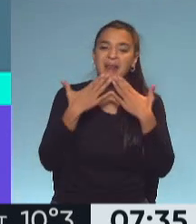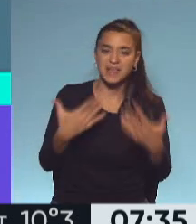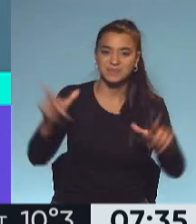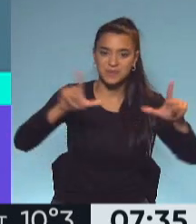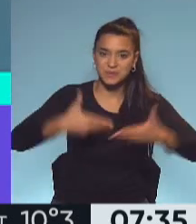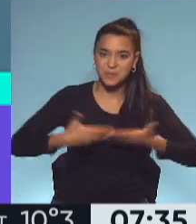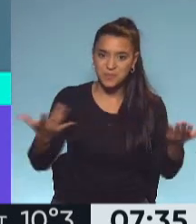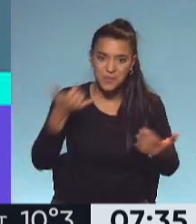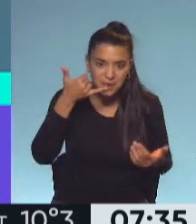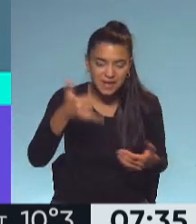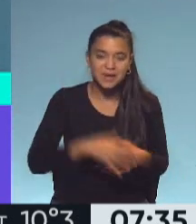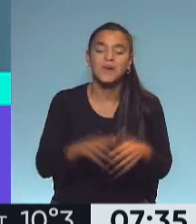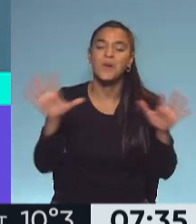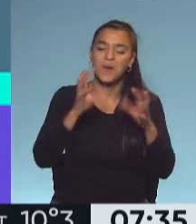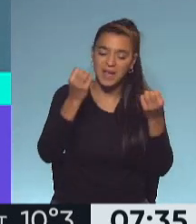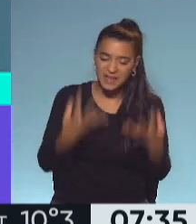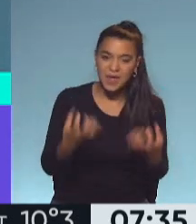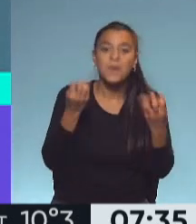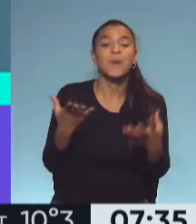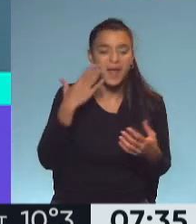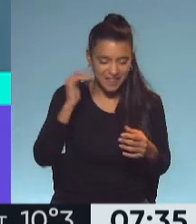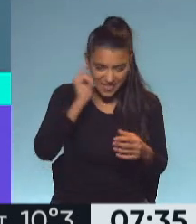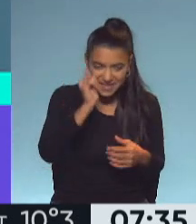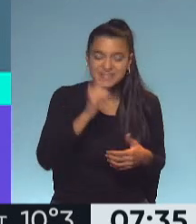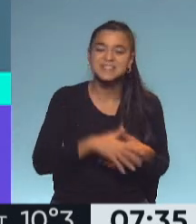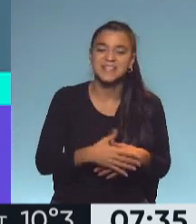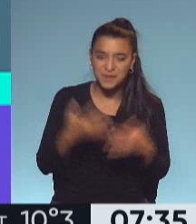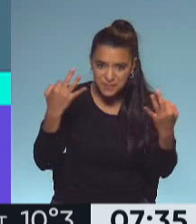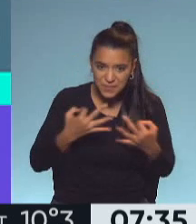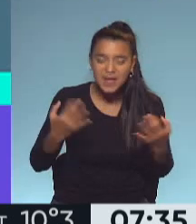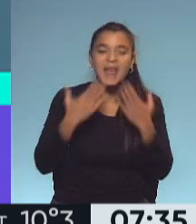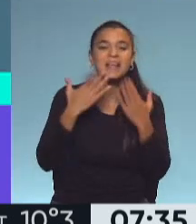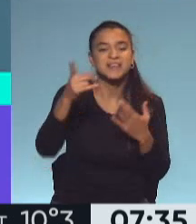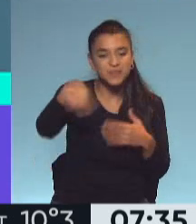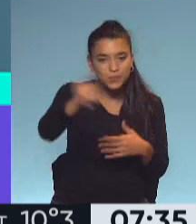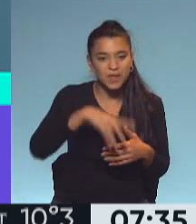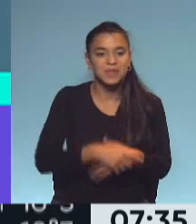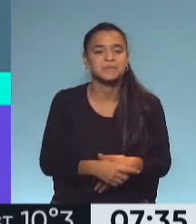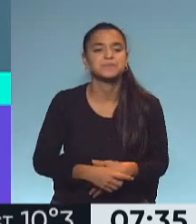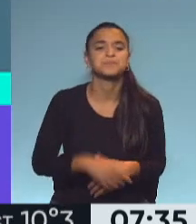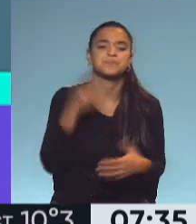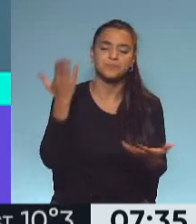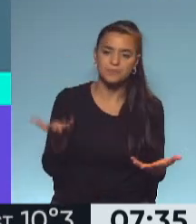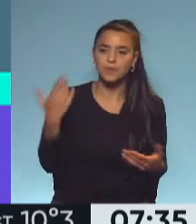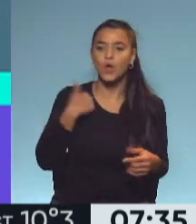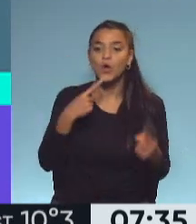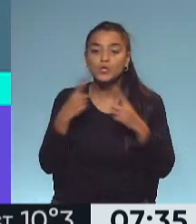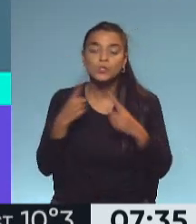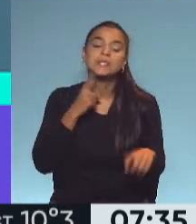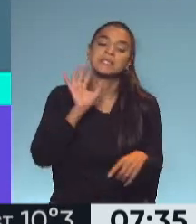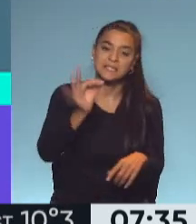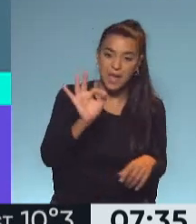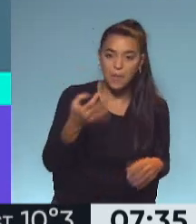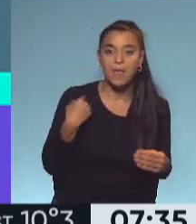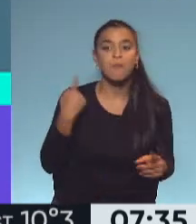pública. ¿Qué tal? Muy buenas tardes. Sí, bien, gracias a ustedes. Bueno, consultarle, sabemos que el encuentro ha